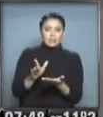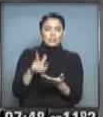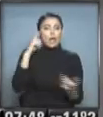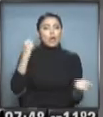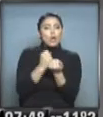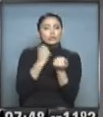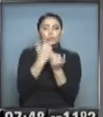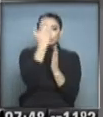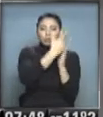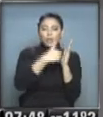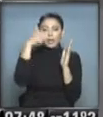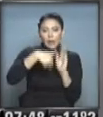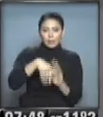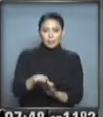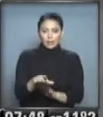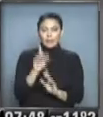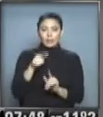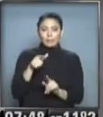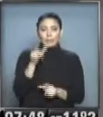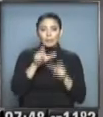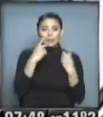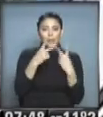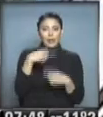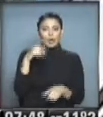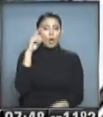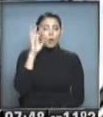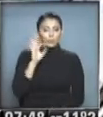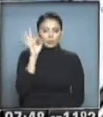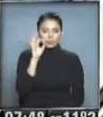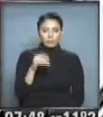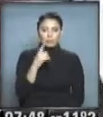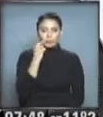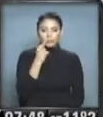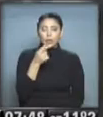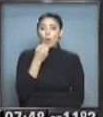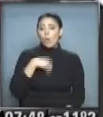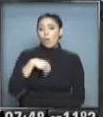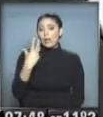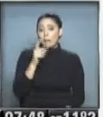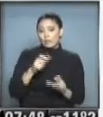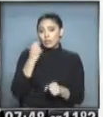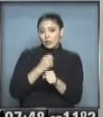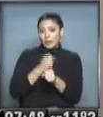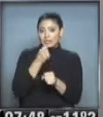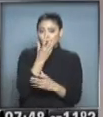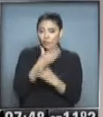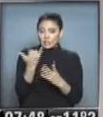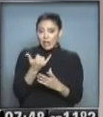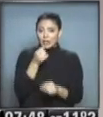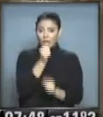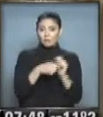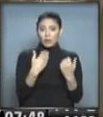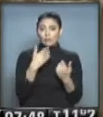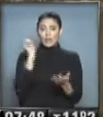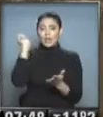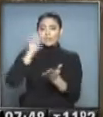controles que se van a realizar de ahora en más. También opinaron los usuarios. Cualquier trabajador que cometa un error, la empresa tiene la facultad como para